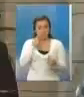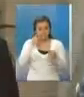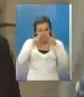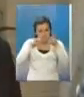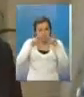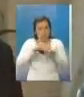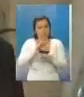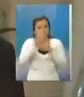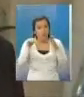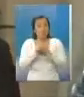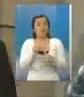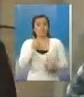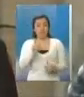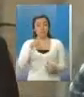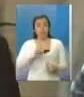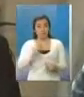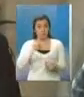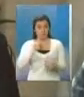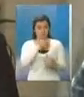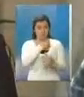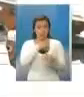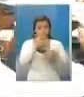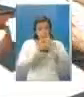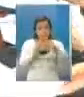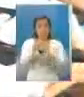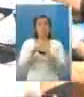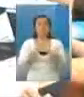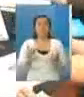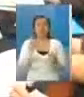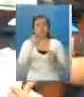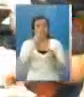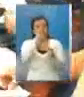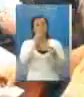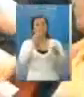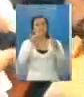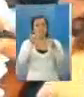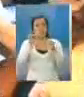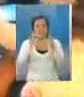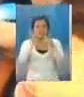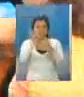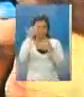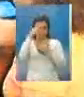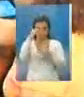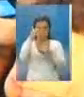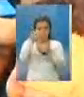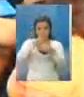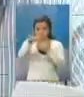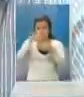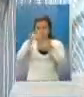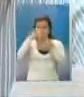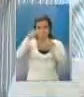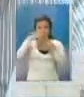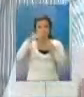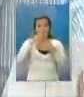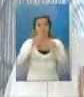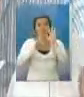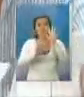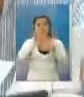afirmó que impulsará un proceso de modernización en las aduanas, que podría traducirse en 2.000 millones